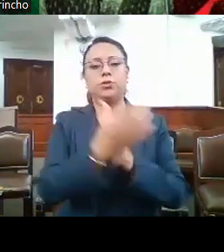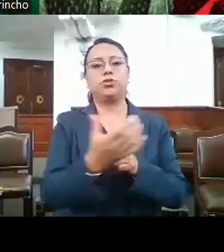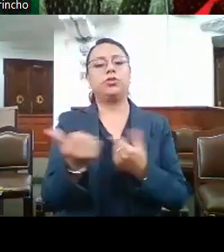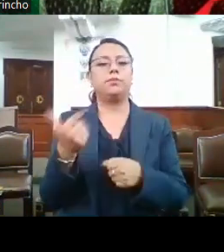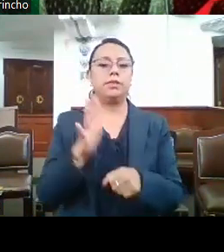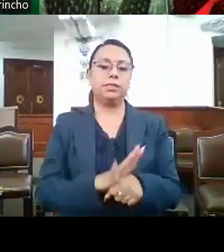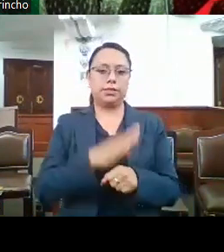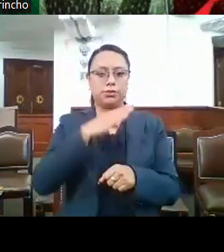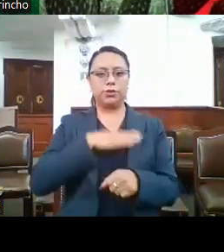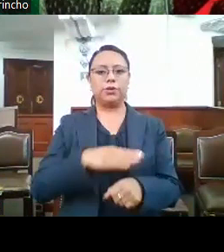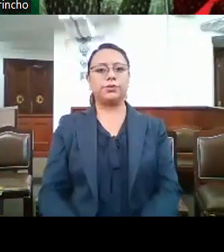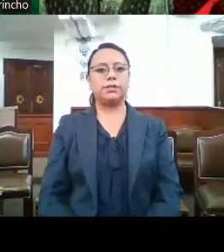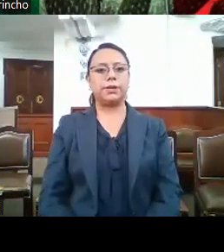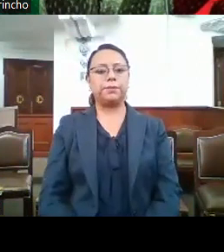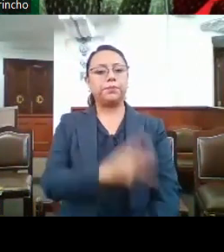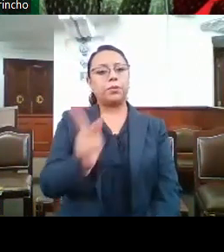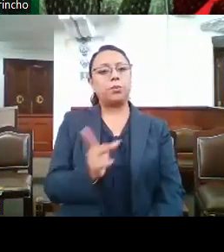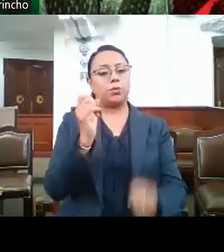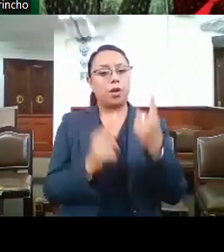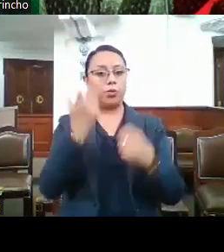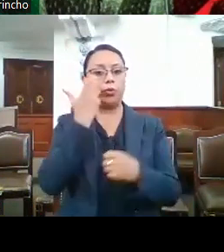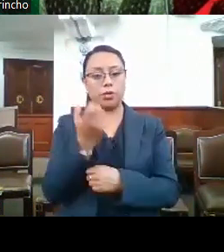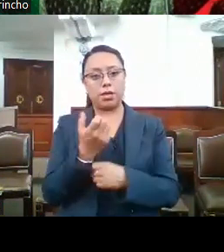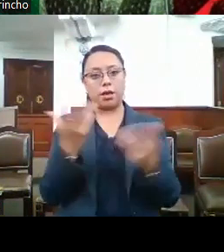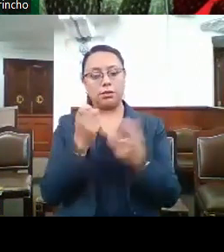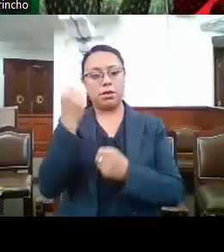Justicia. ¿Desea alguien hacer alguna intervención?